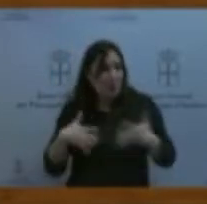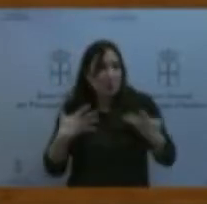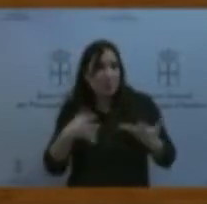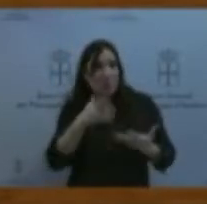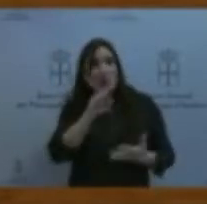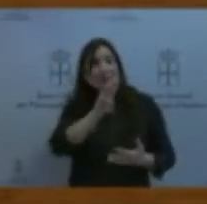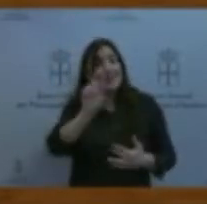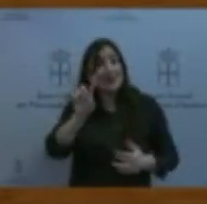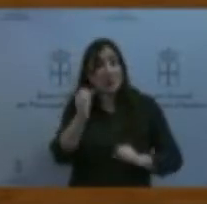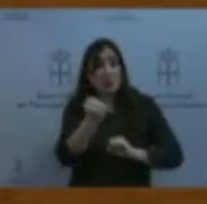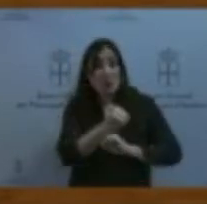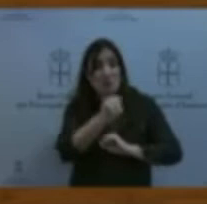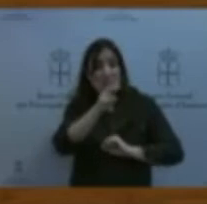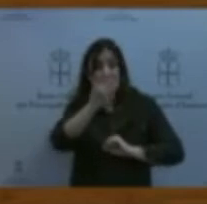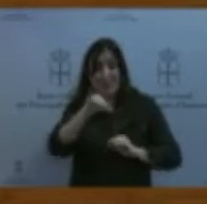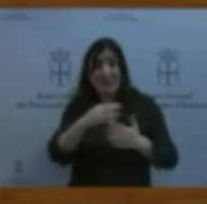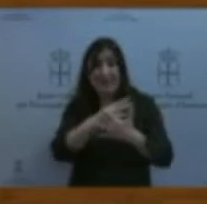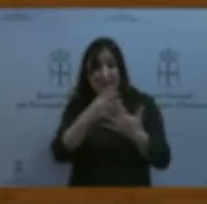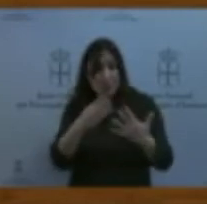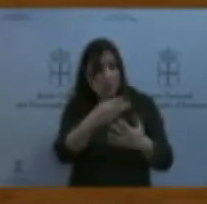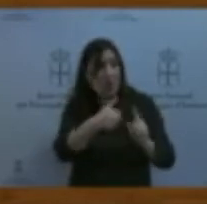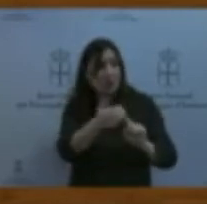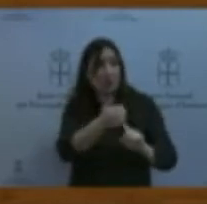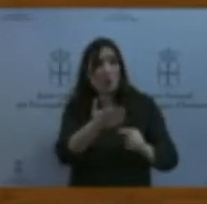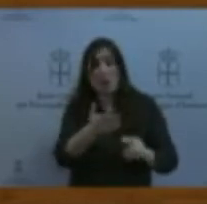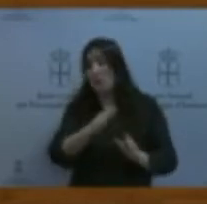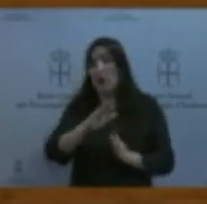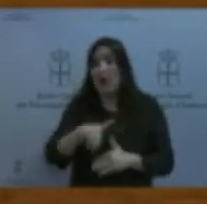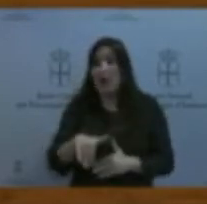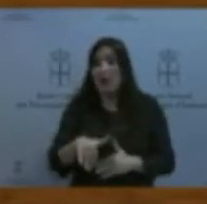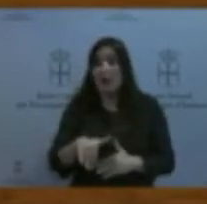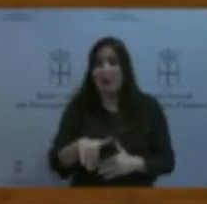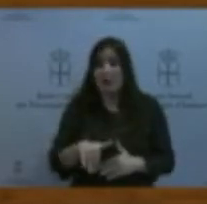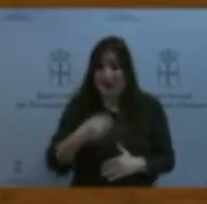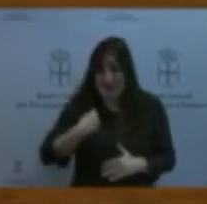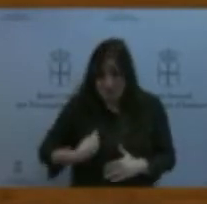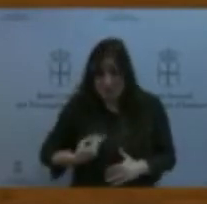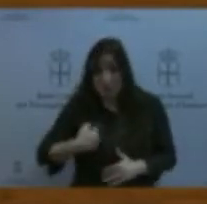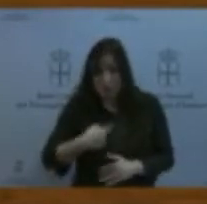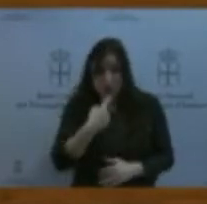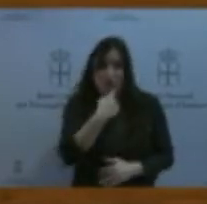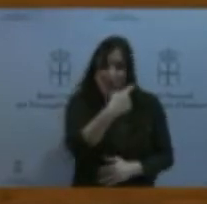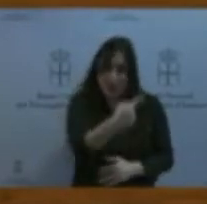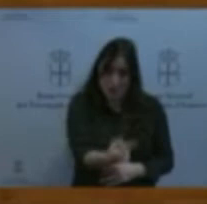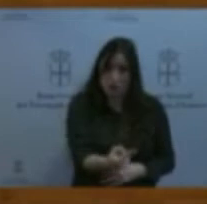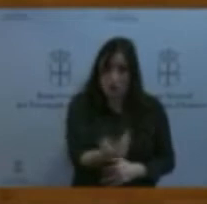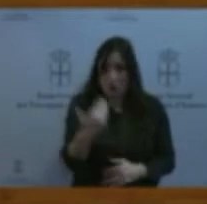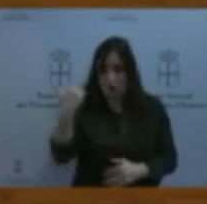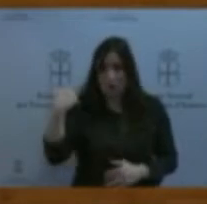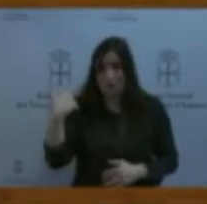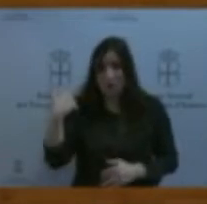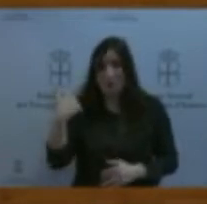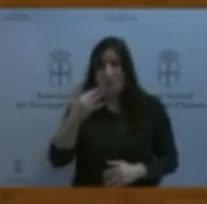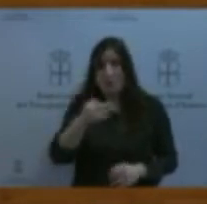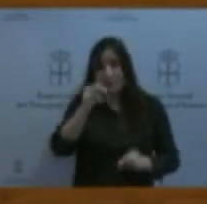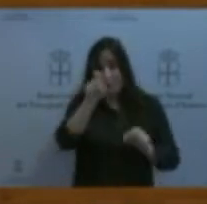2018, cumpliéndose finalmente lo que habíamos advertido y lo que venían advirtiendo los investigadores e investigadoras